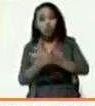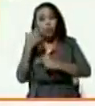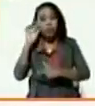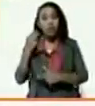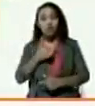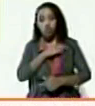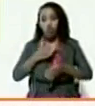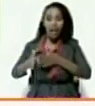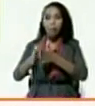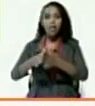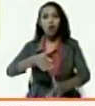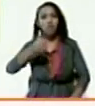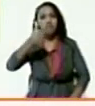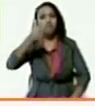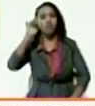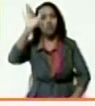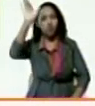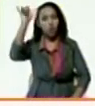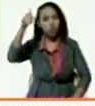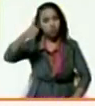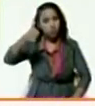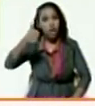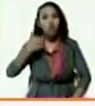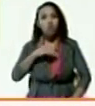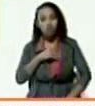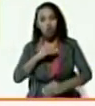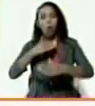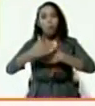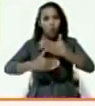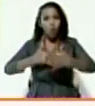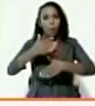camino correcto. Vamos consolidando